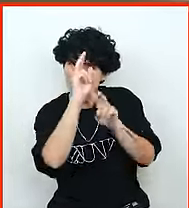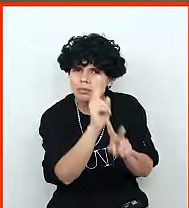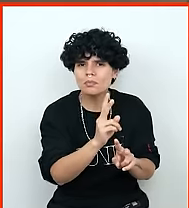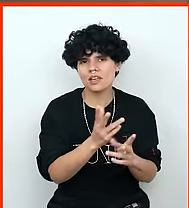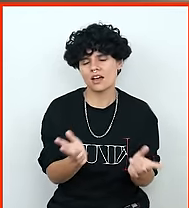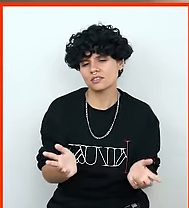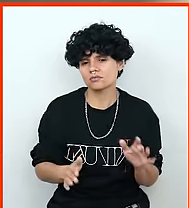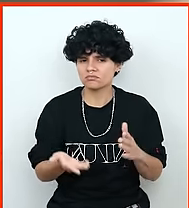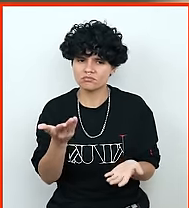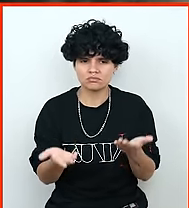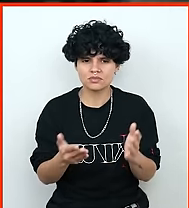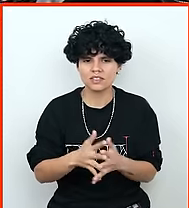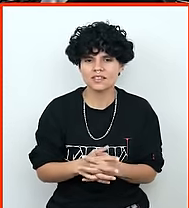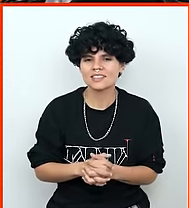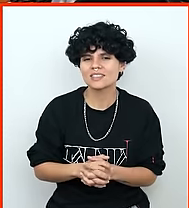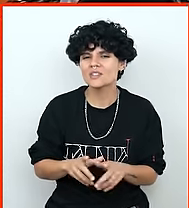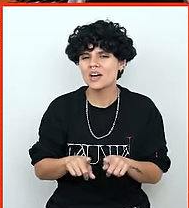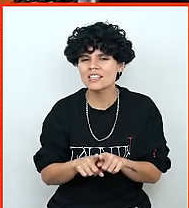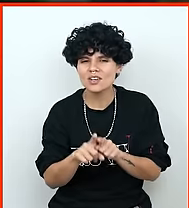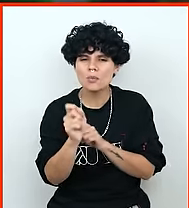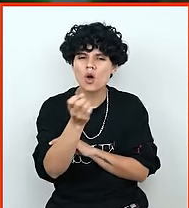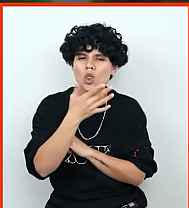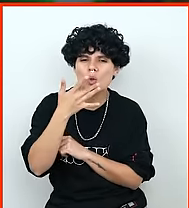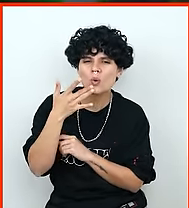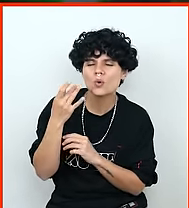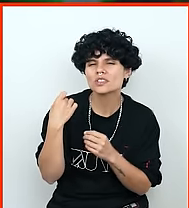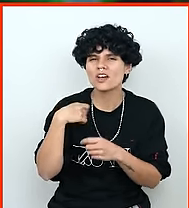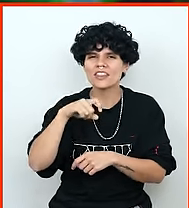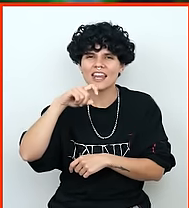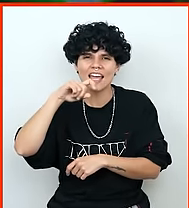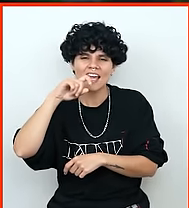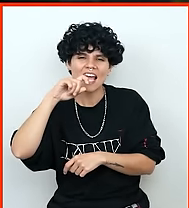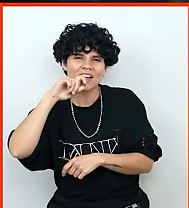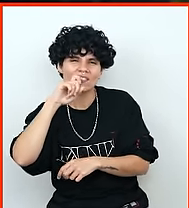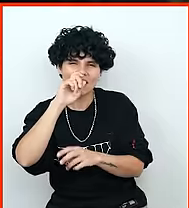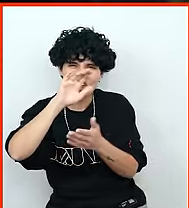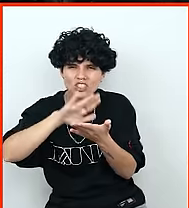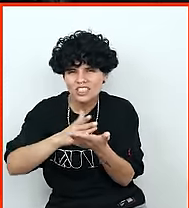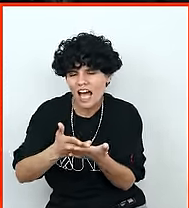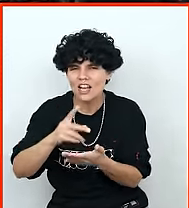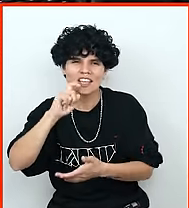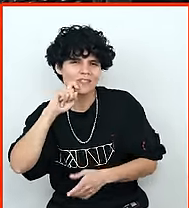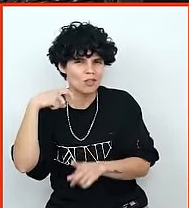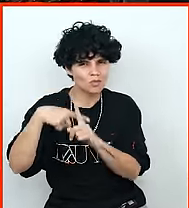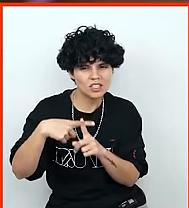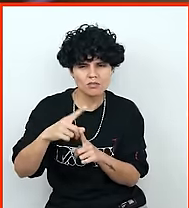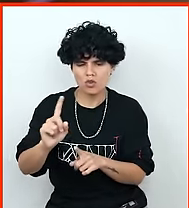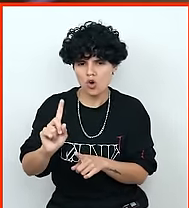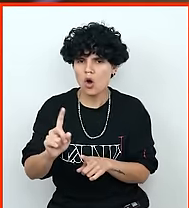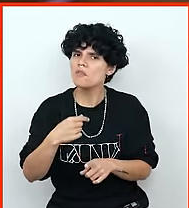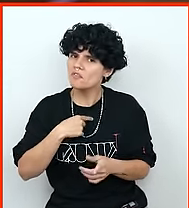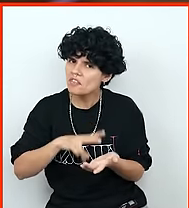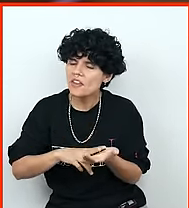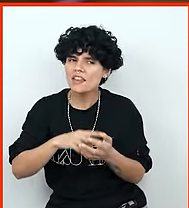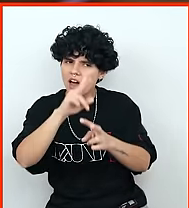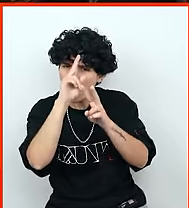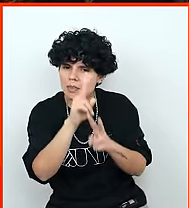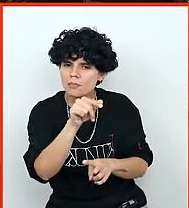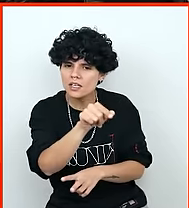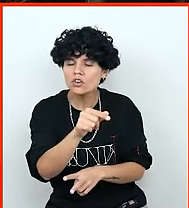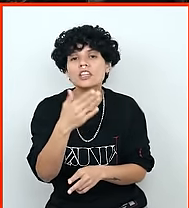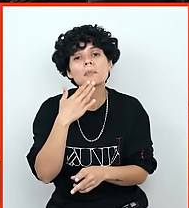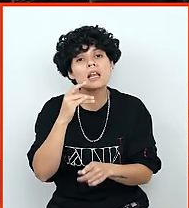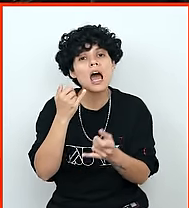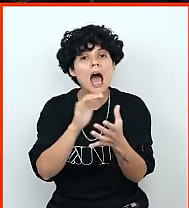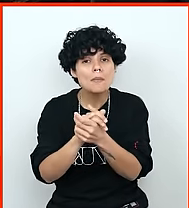le pondrías como esa cosa media dulzona? Te envidio sanamente. No. Admiro que lo hayas hecho así. También